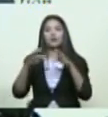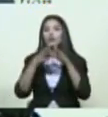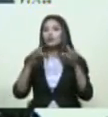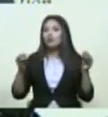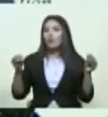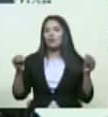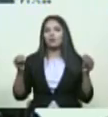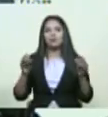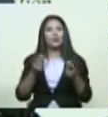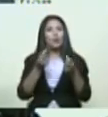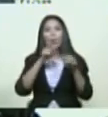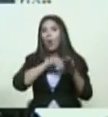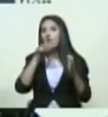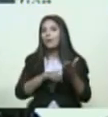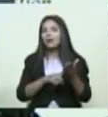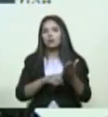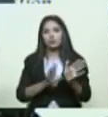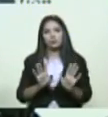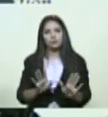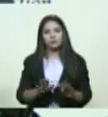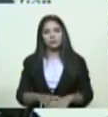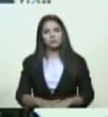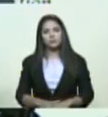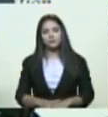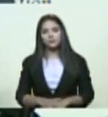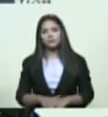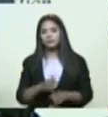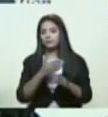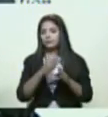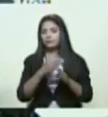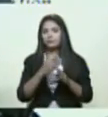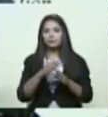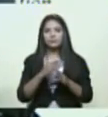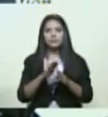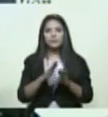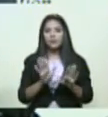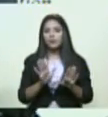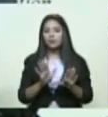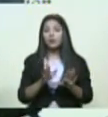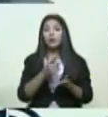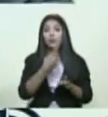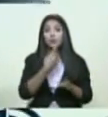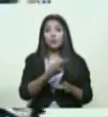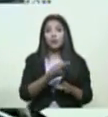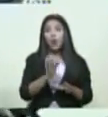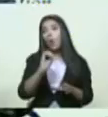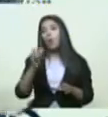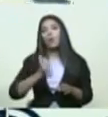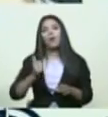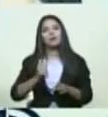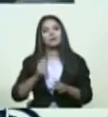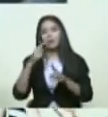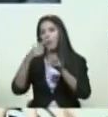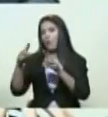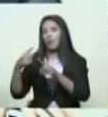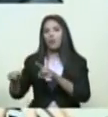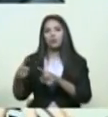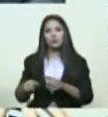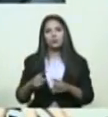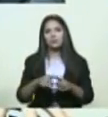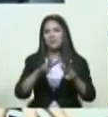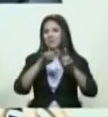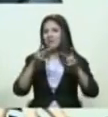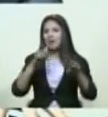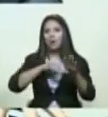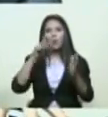investigar sin excepción, sean los que usted acaba de mencionar o cualquier otro. Es